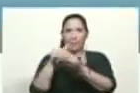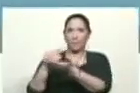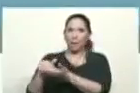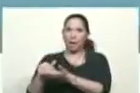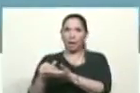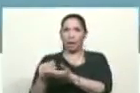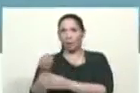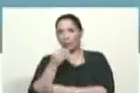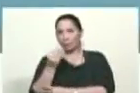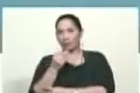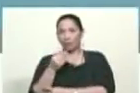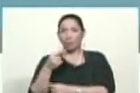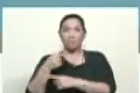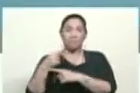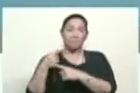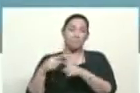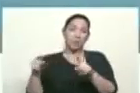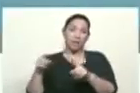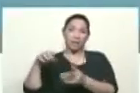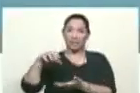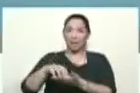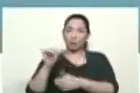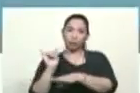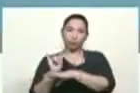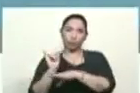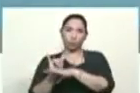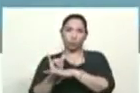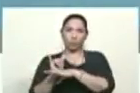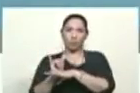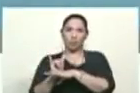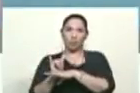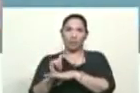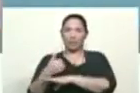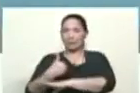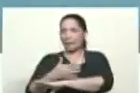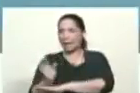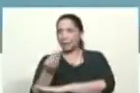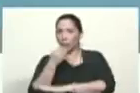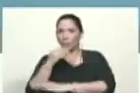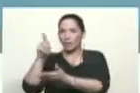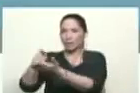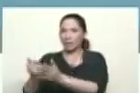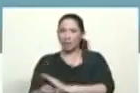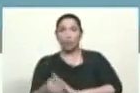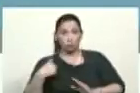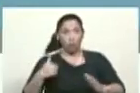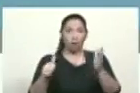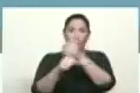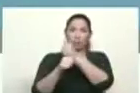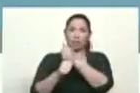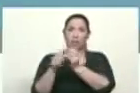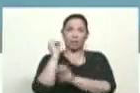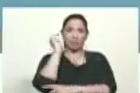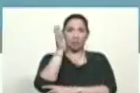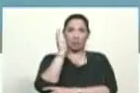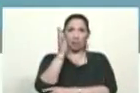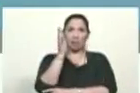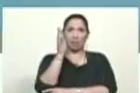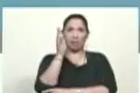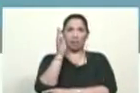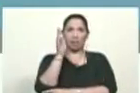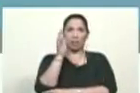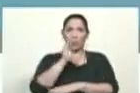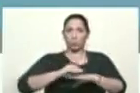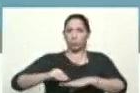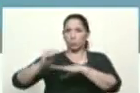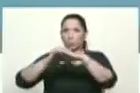tarde. Y yo me encontré, compañero, que llamábamos una asamblea y venía el